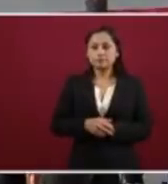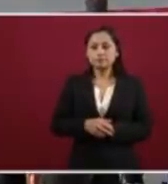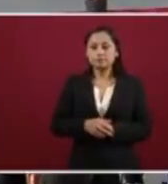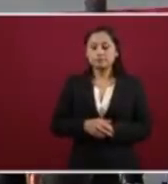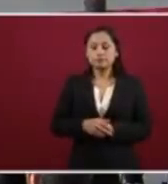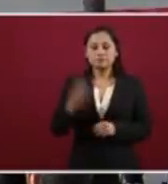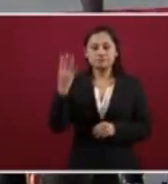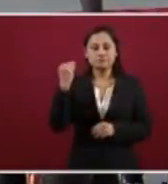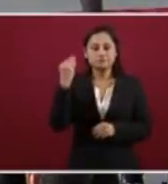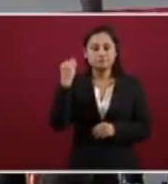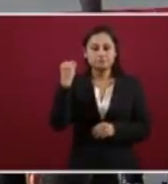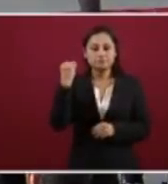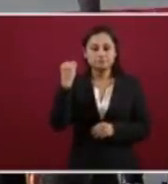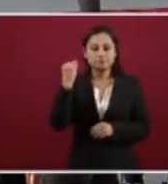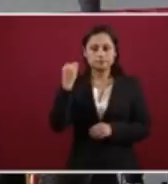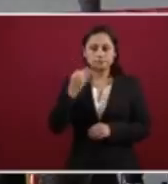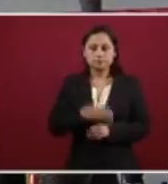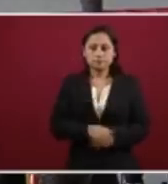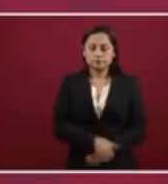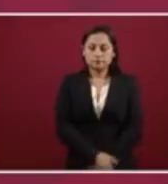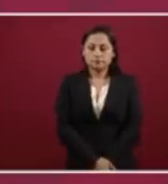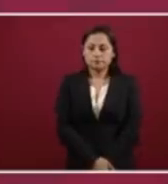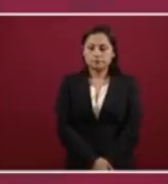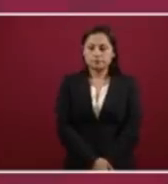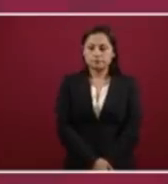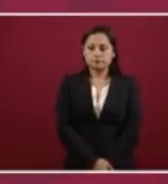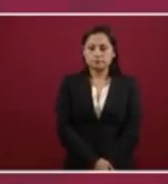¿Quién se quedó pendiente, señoría?